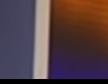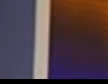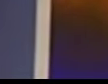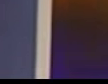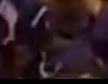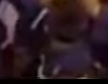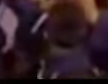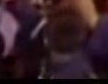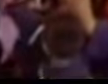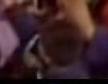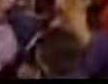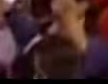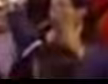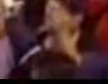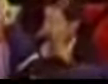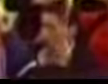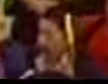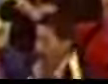compatriotas.